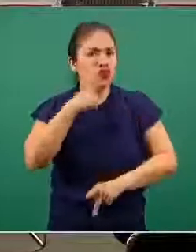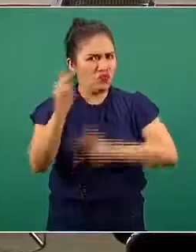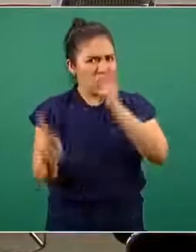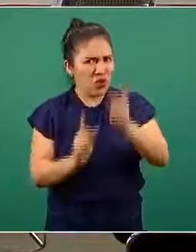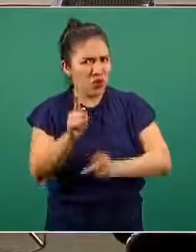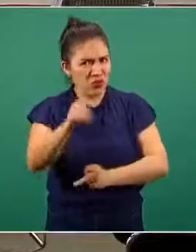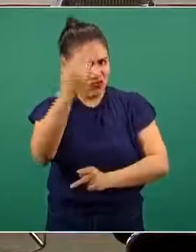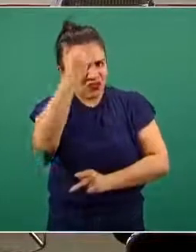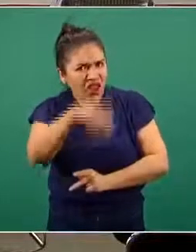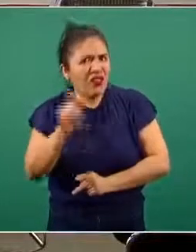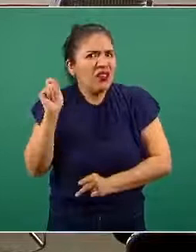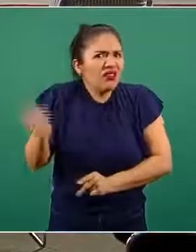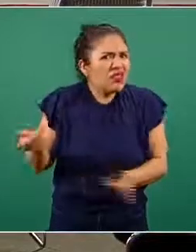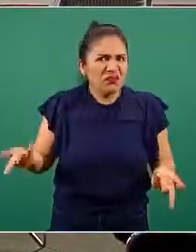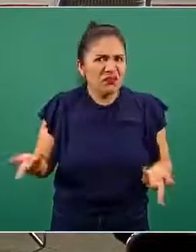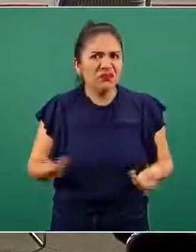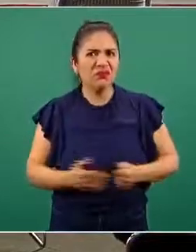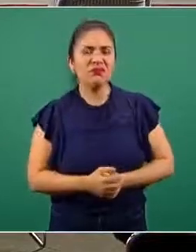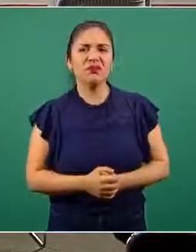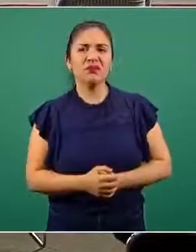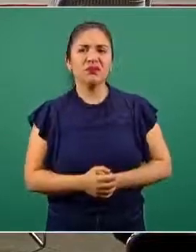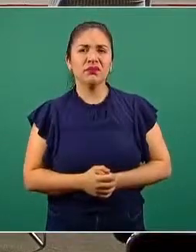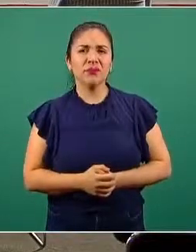información se tiene sobre esto.